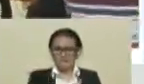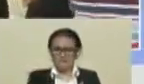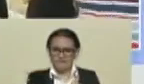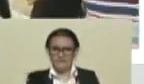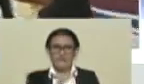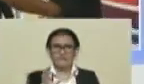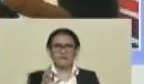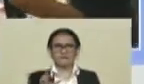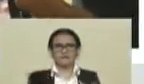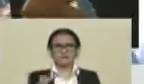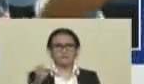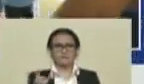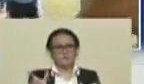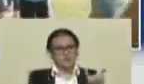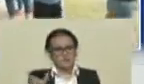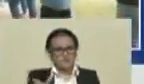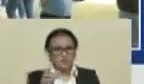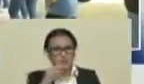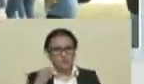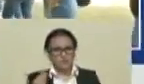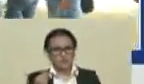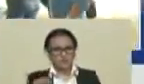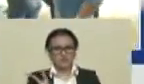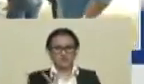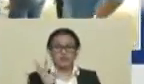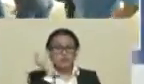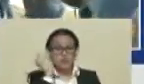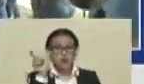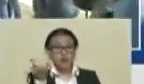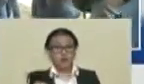culturales, a la juventud venezolana, a la mujer, para que